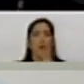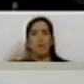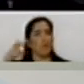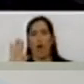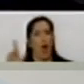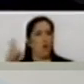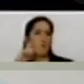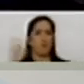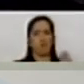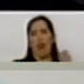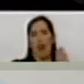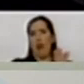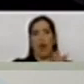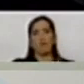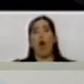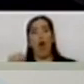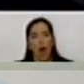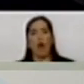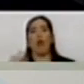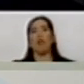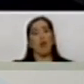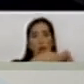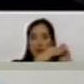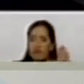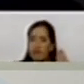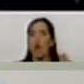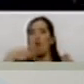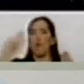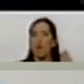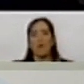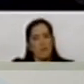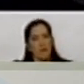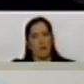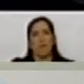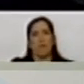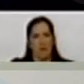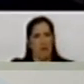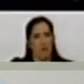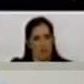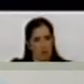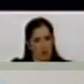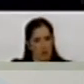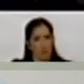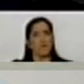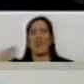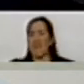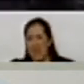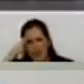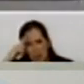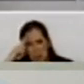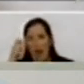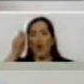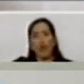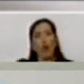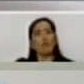ahora viola los principios básicos que debe tener cualquier reestructuración. La legitimidad, por supuesto, tienen que respetarse los contratos, tienen